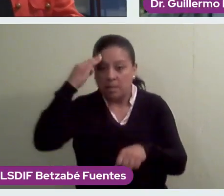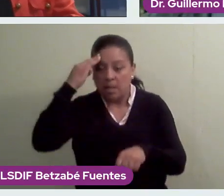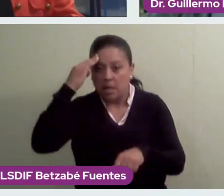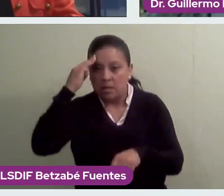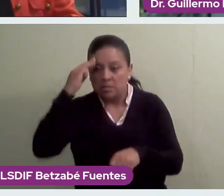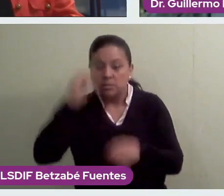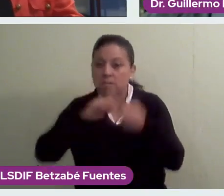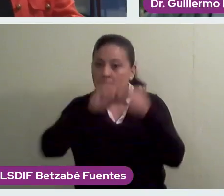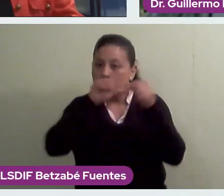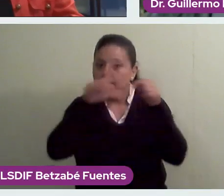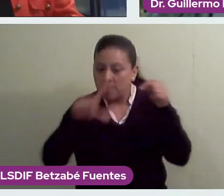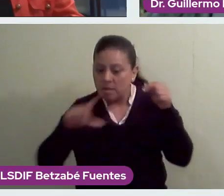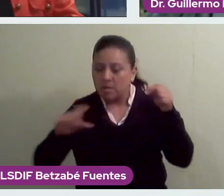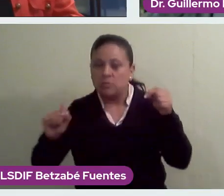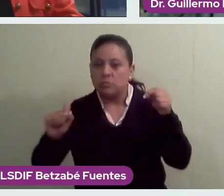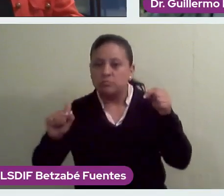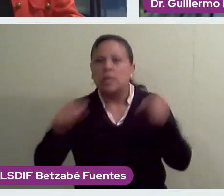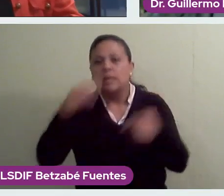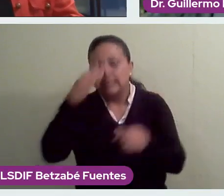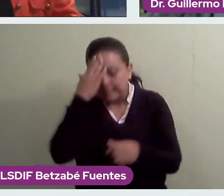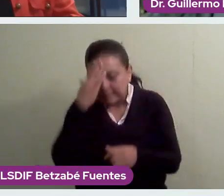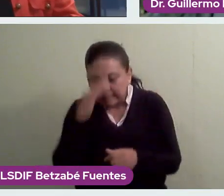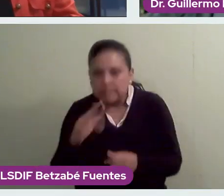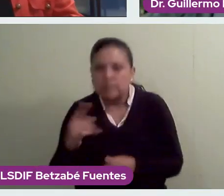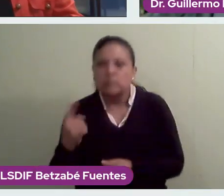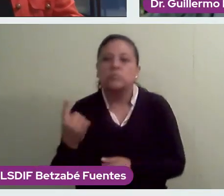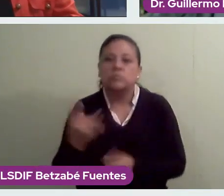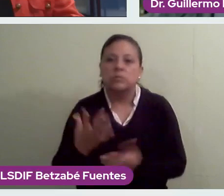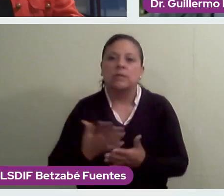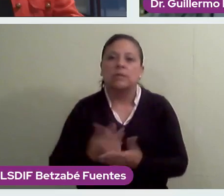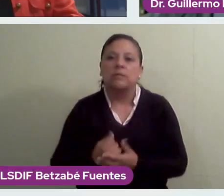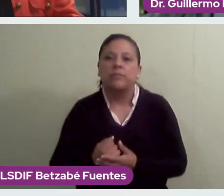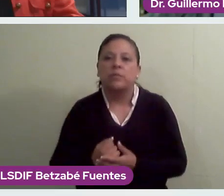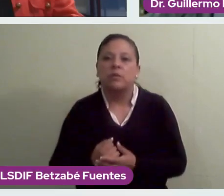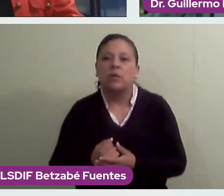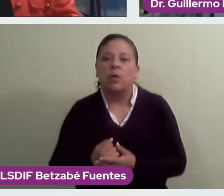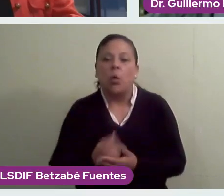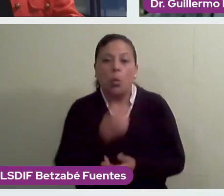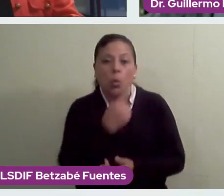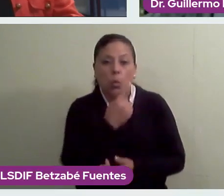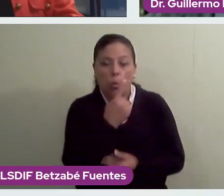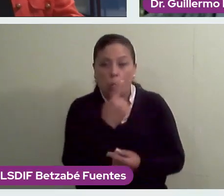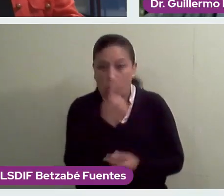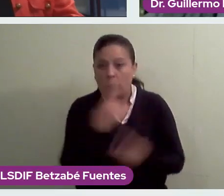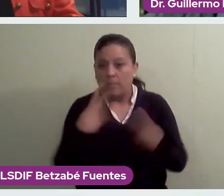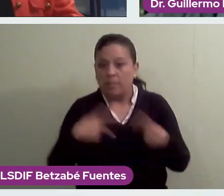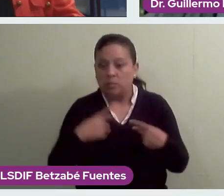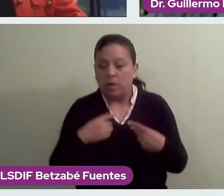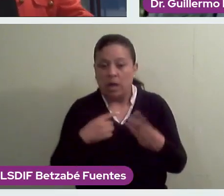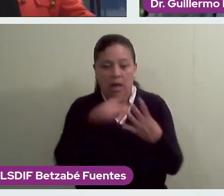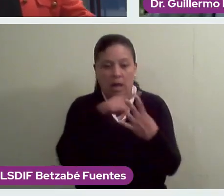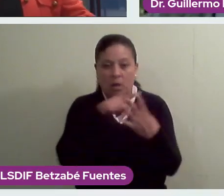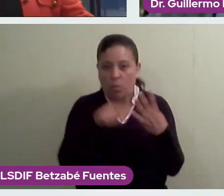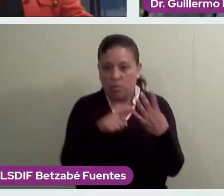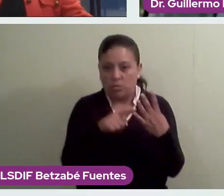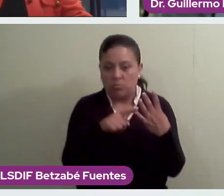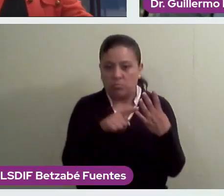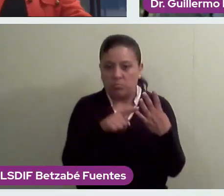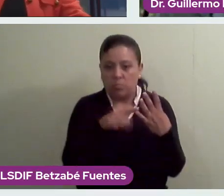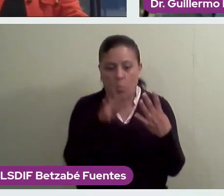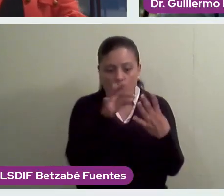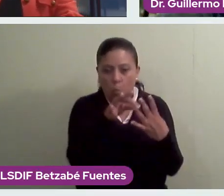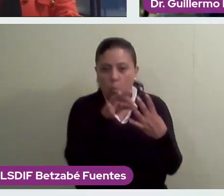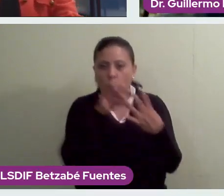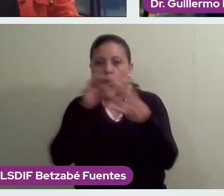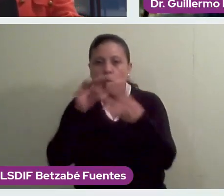Se sabe perfectamente que una de cada 4 personas a lo largo de su vida puede estar pasando por